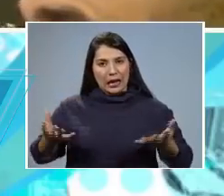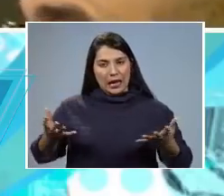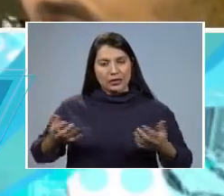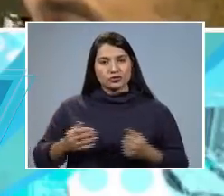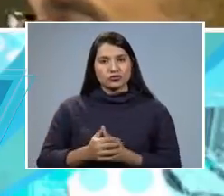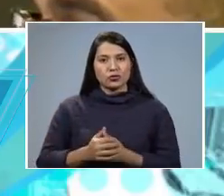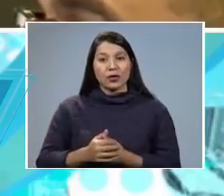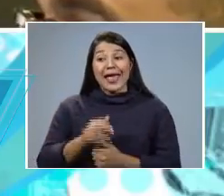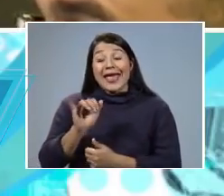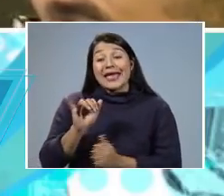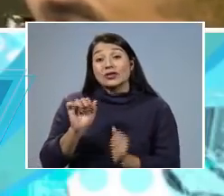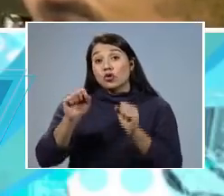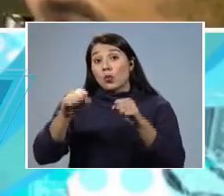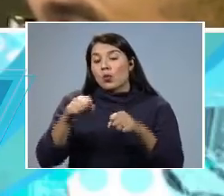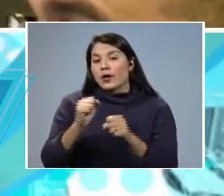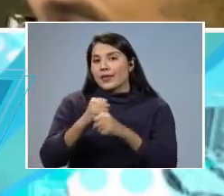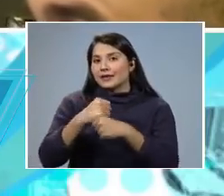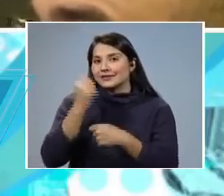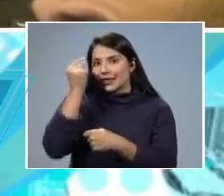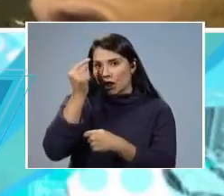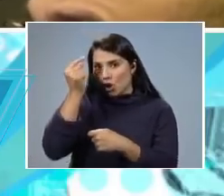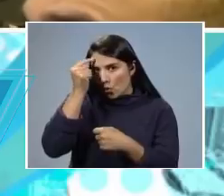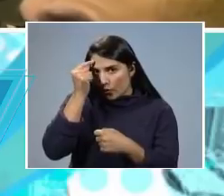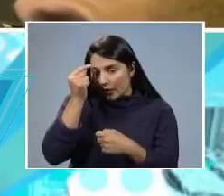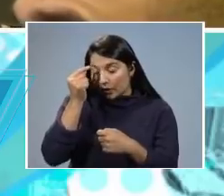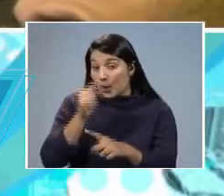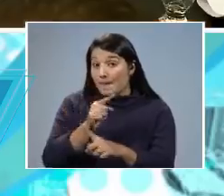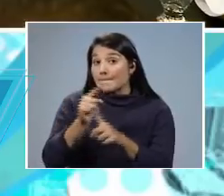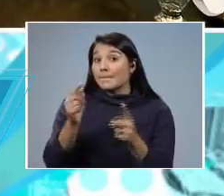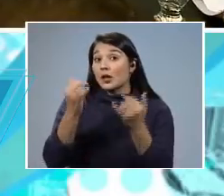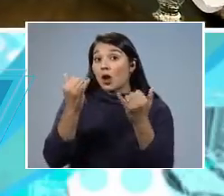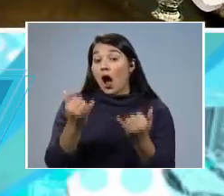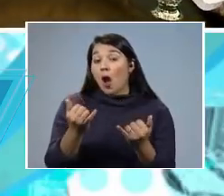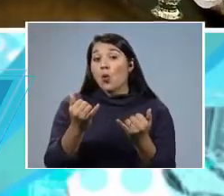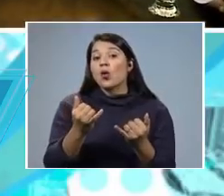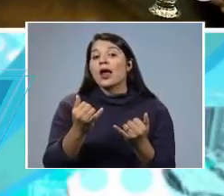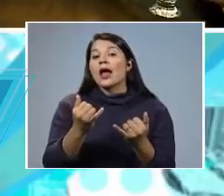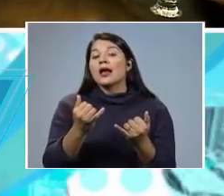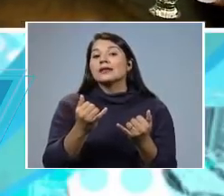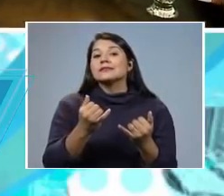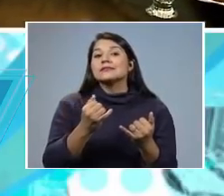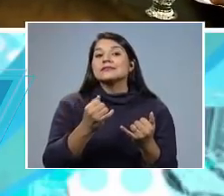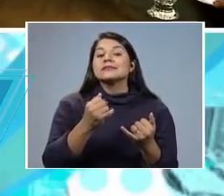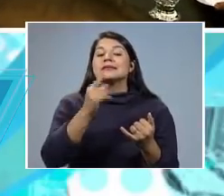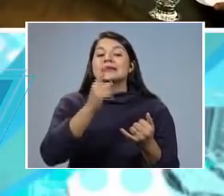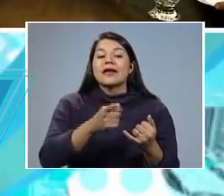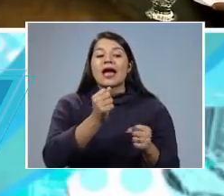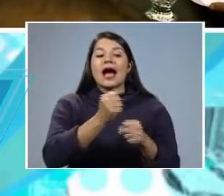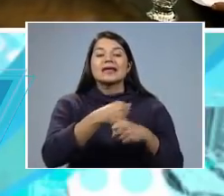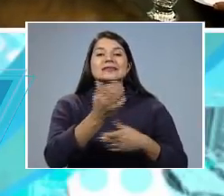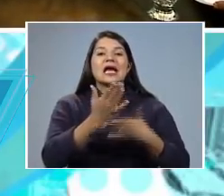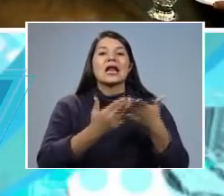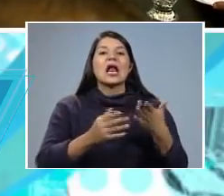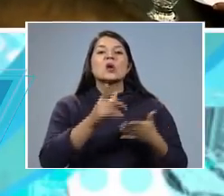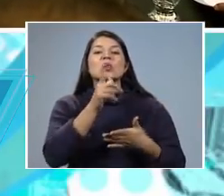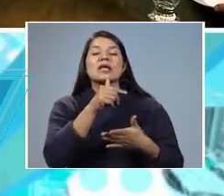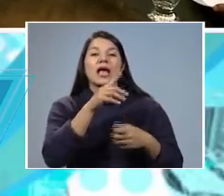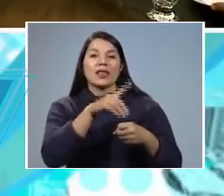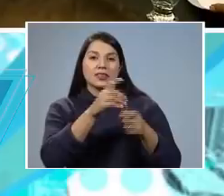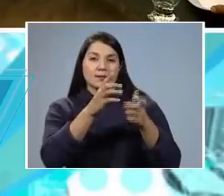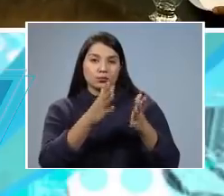el gobierno puede hacer. Ahora, señoras y señores diputados, les toca a ustedes actuar, porque hay que reconocer aquí que el